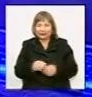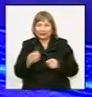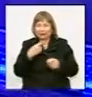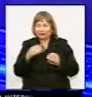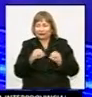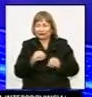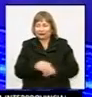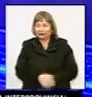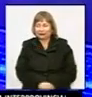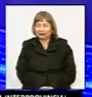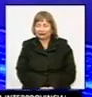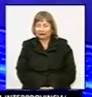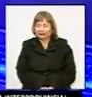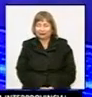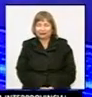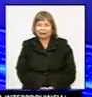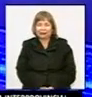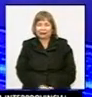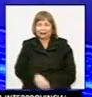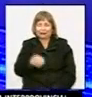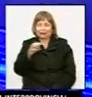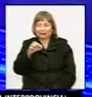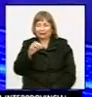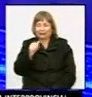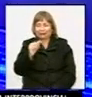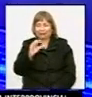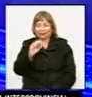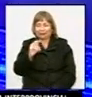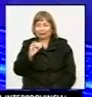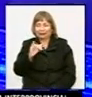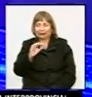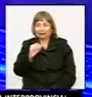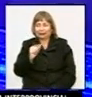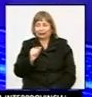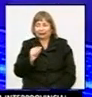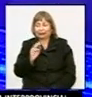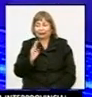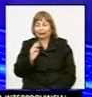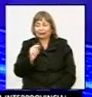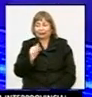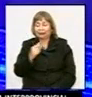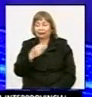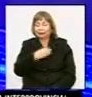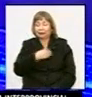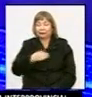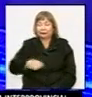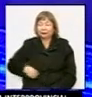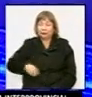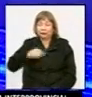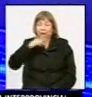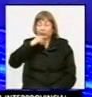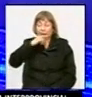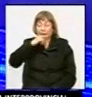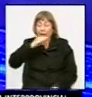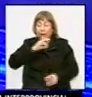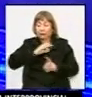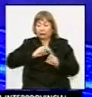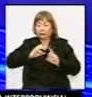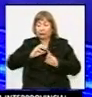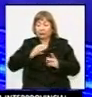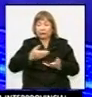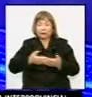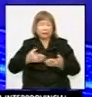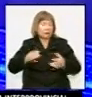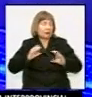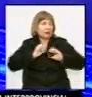dicho Patricia Balbuena, quien es ministra de Cultura?